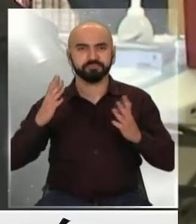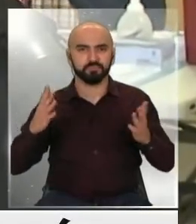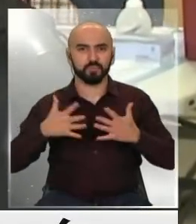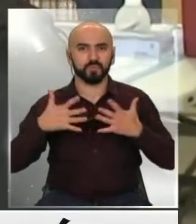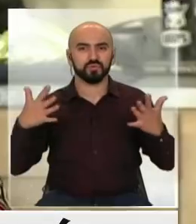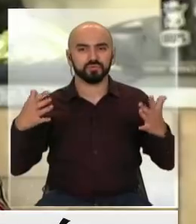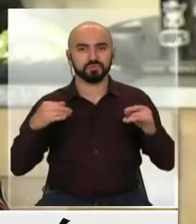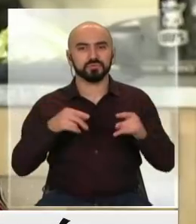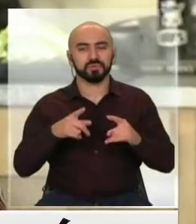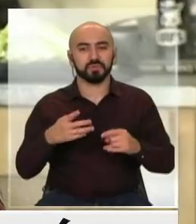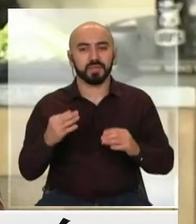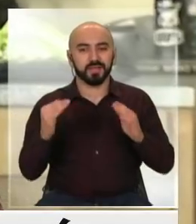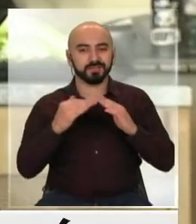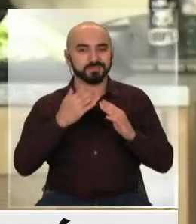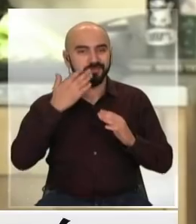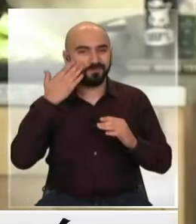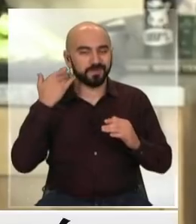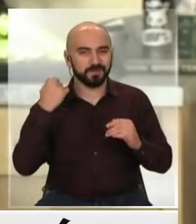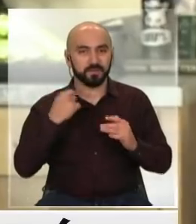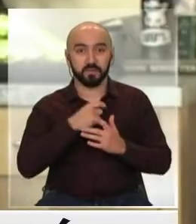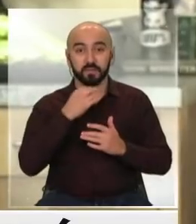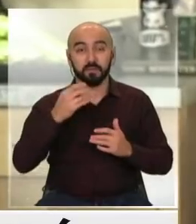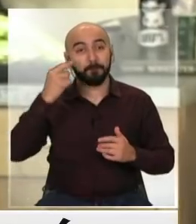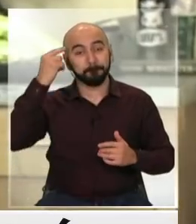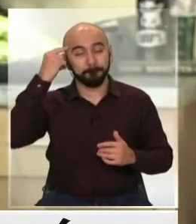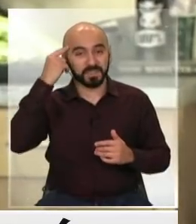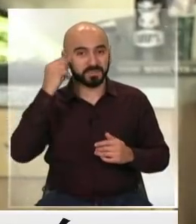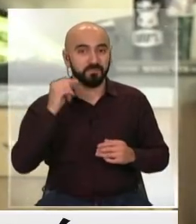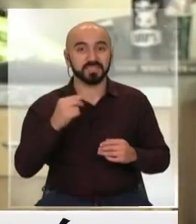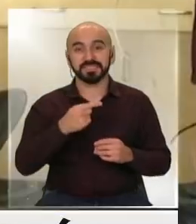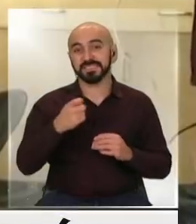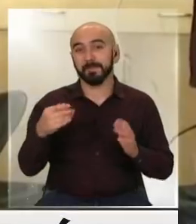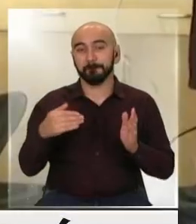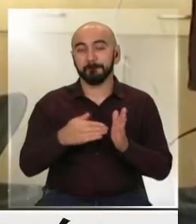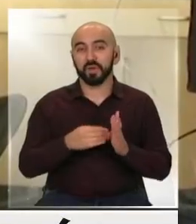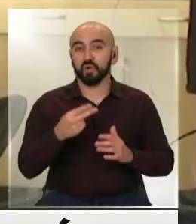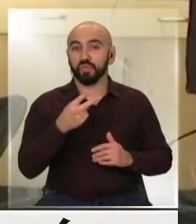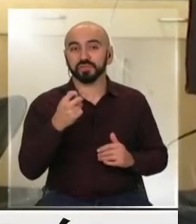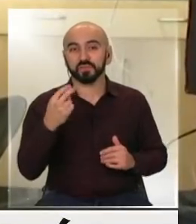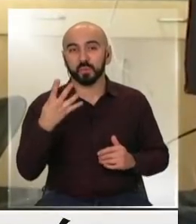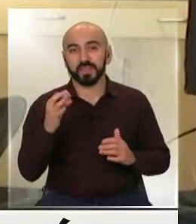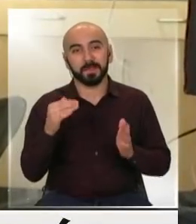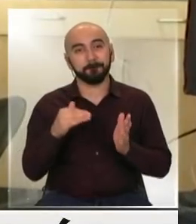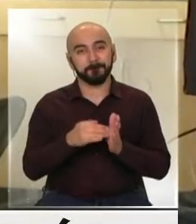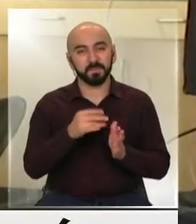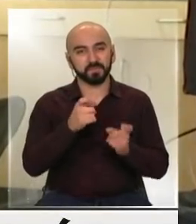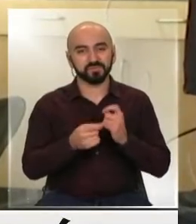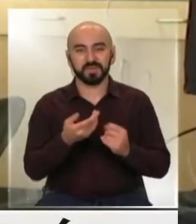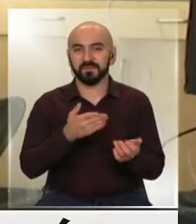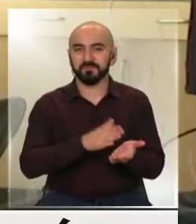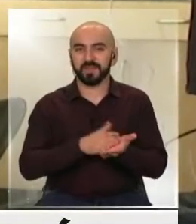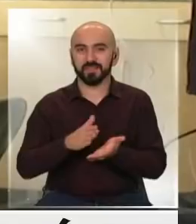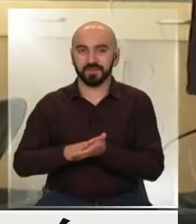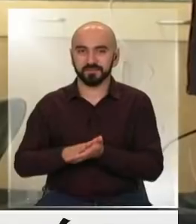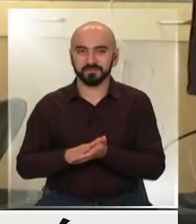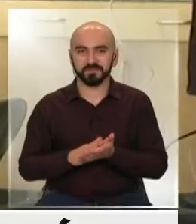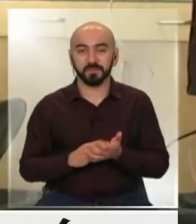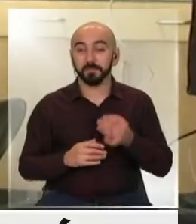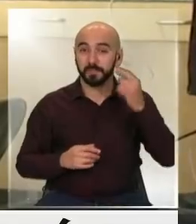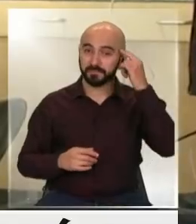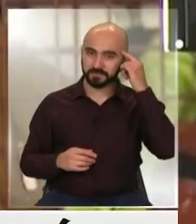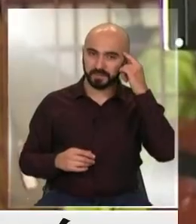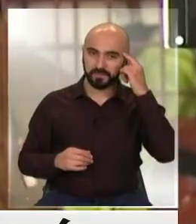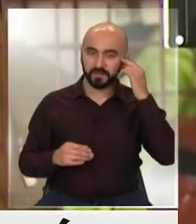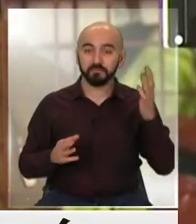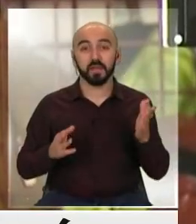blanca que proyectó en el mejor de los casos entre 100.000 y 240 mil víctimas fatales a causa de la pandemia paralelamente